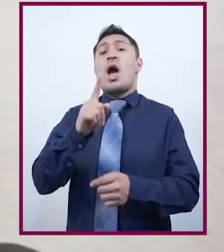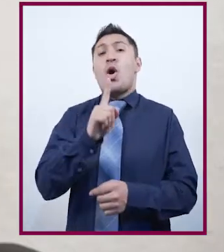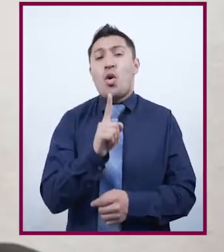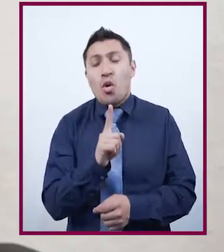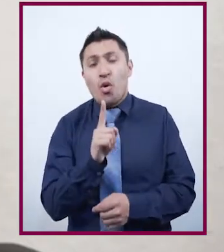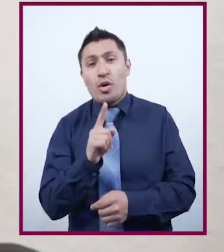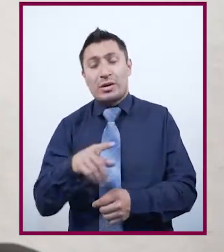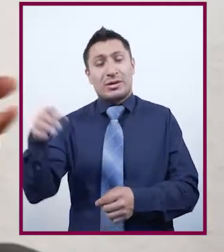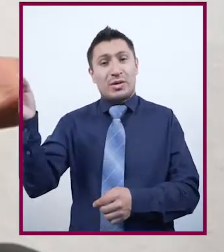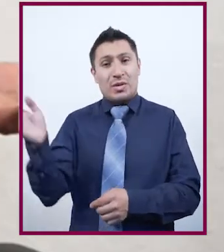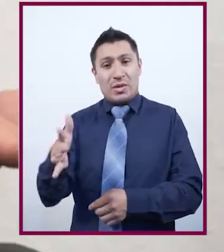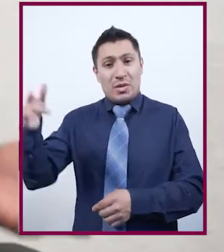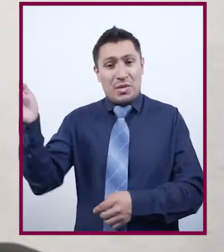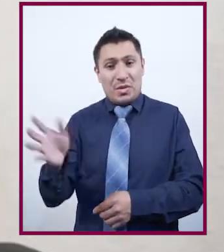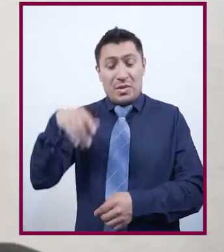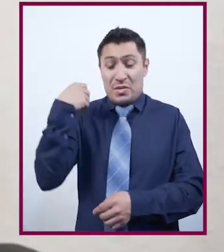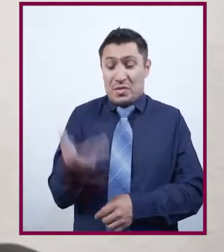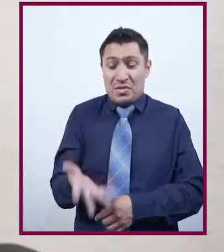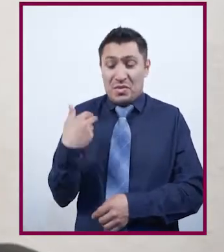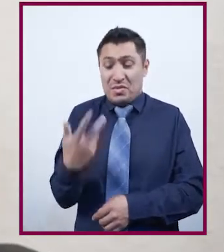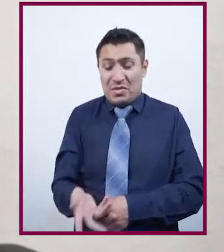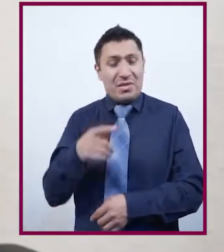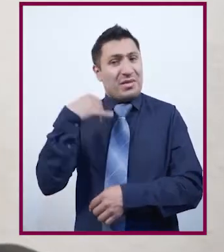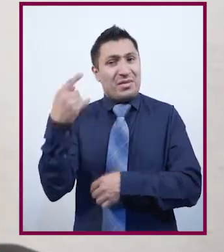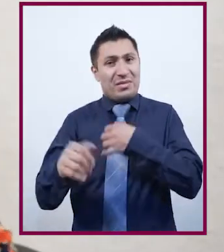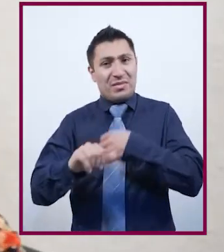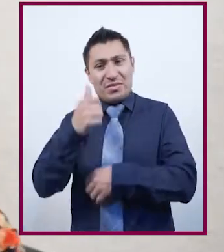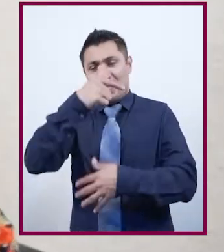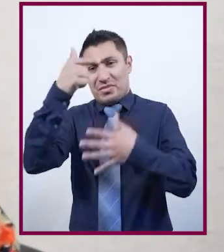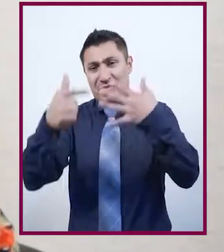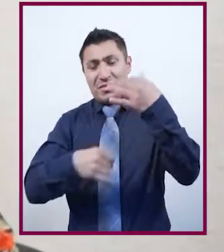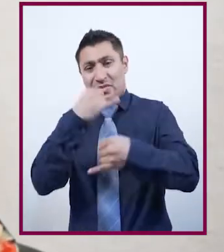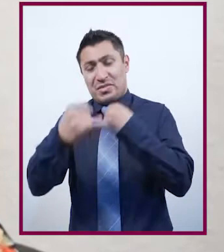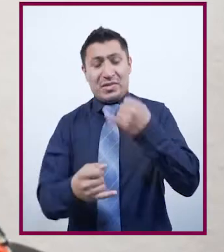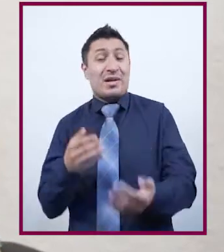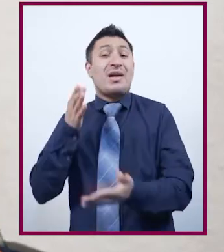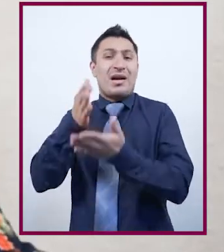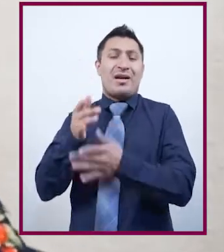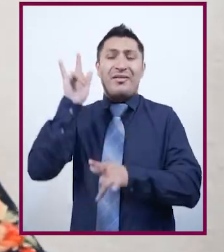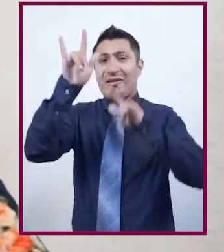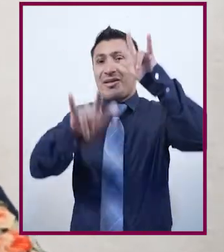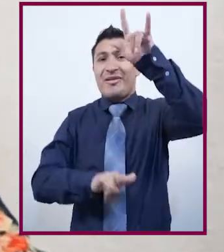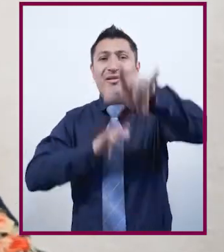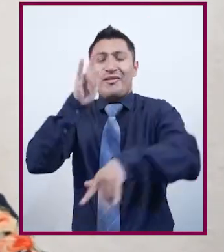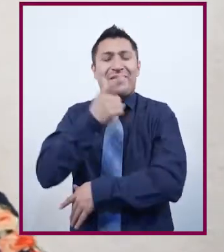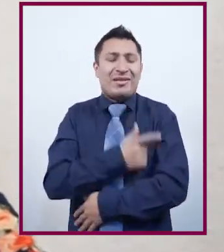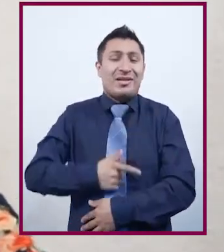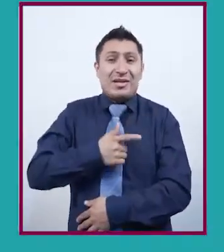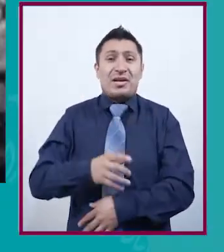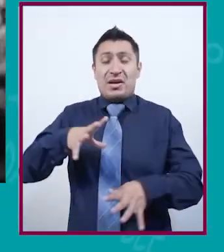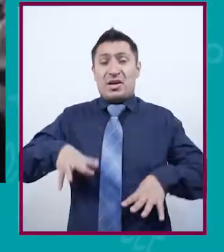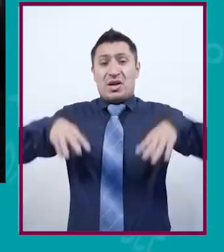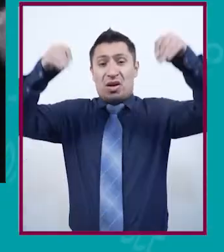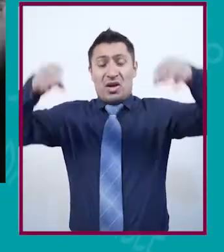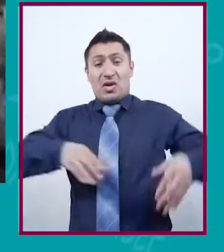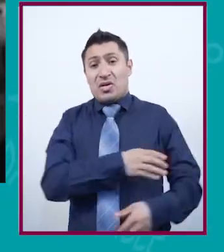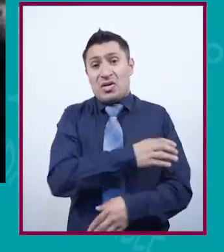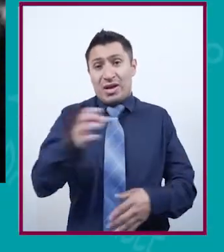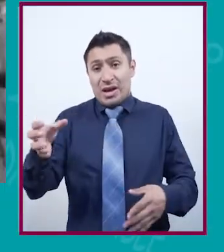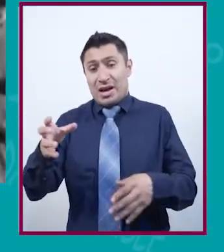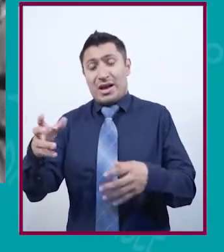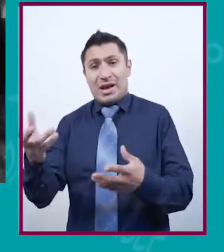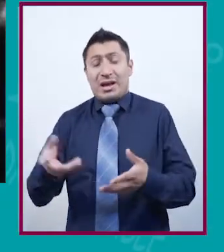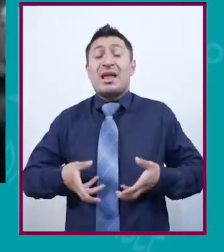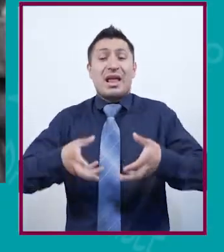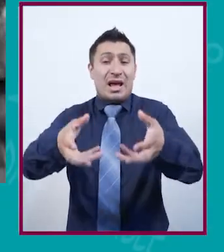reguiletes y los yoyos, entre otros juguetes. Además, asistían gustosos a las ferias y a los circos callejeros. Cuando inició la